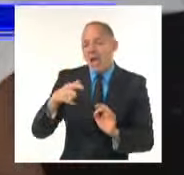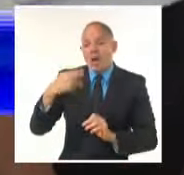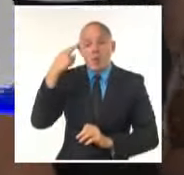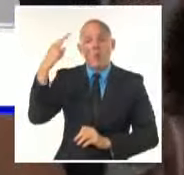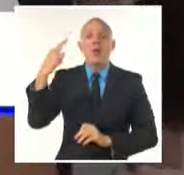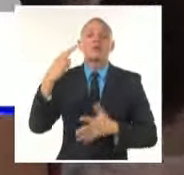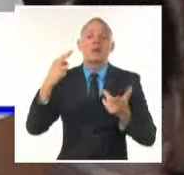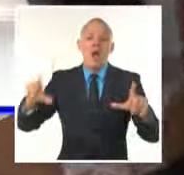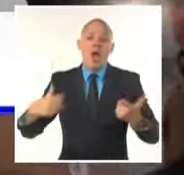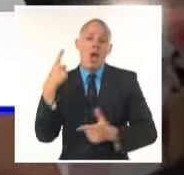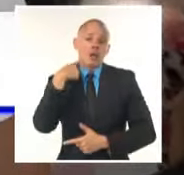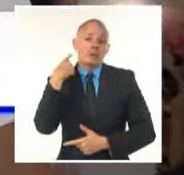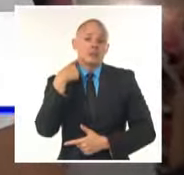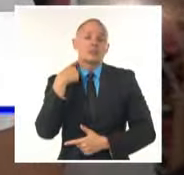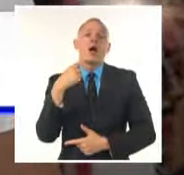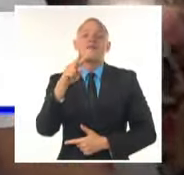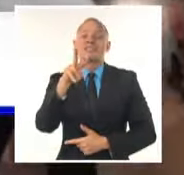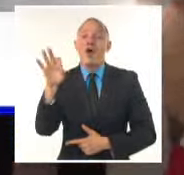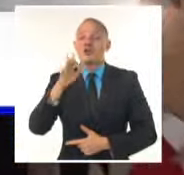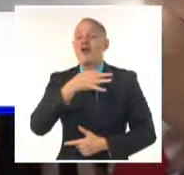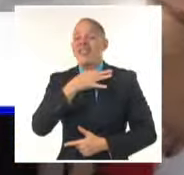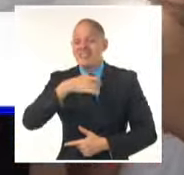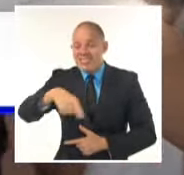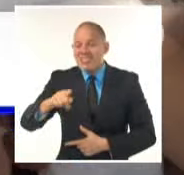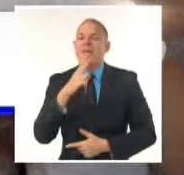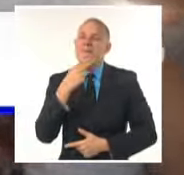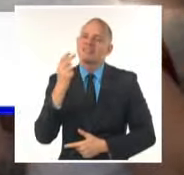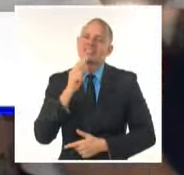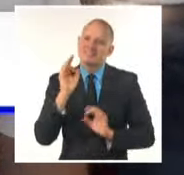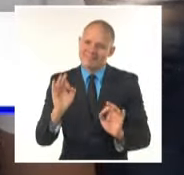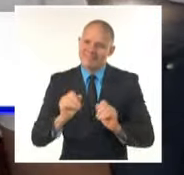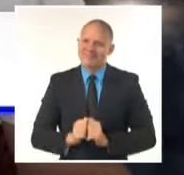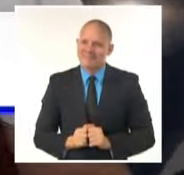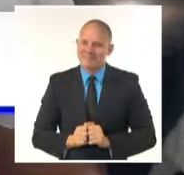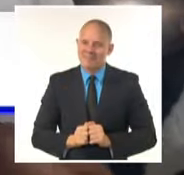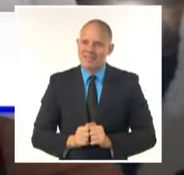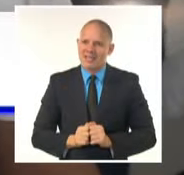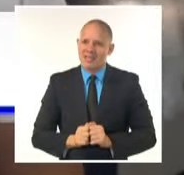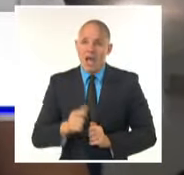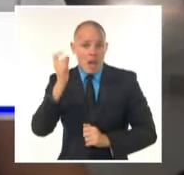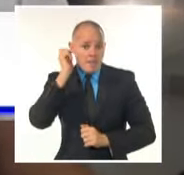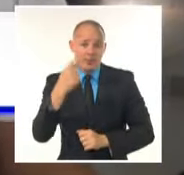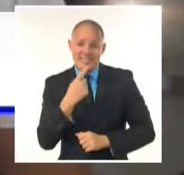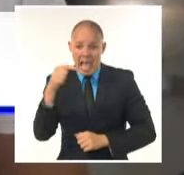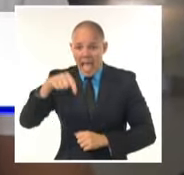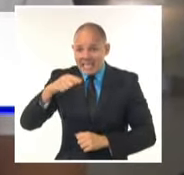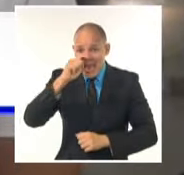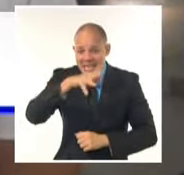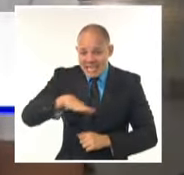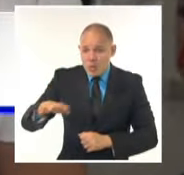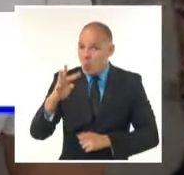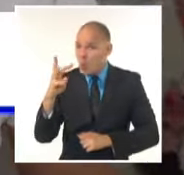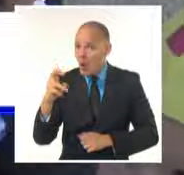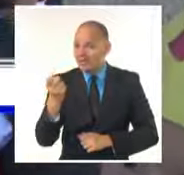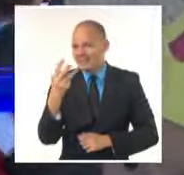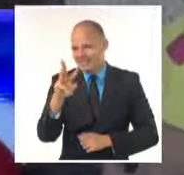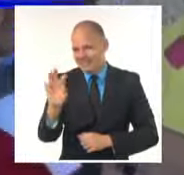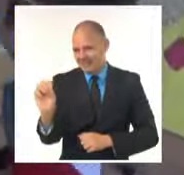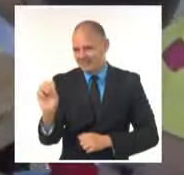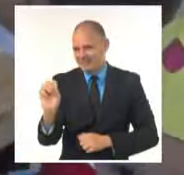en esta instalación contamos con 30 niños, una capacidad de la casita que se creó hasta el inicio con